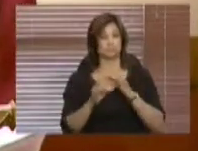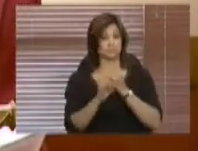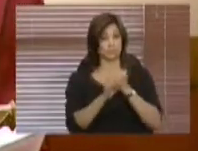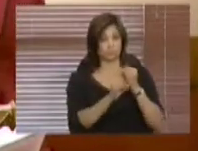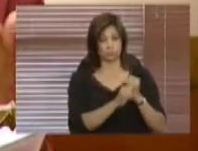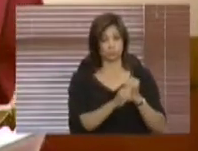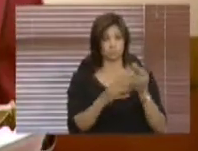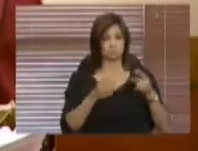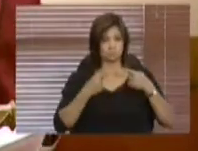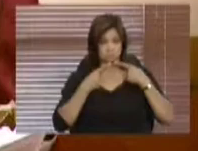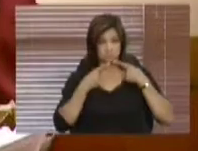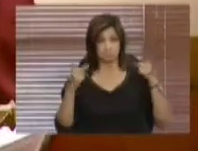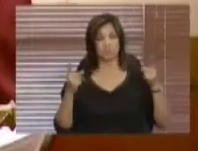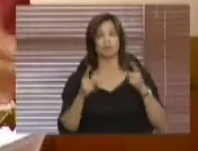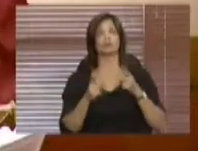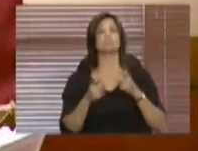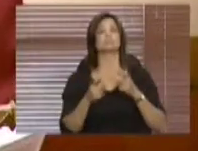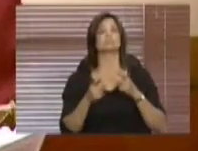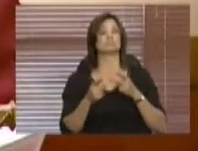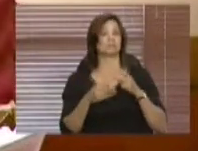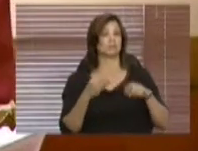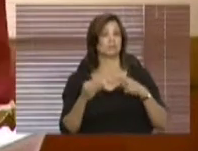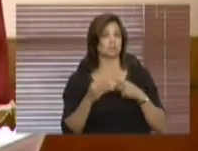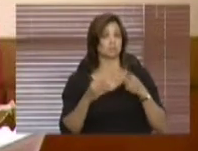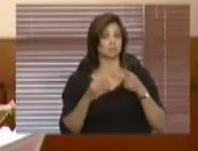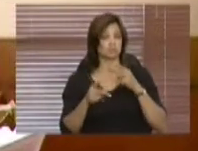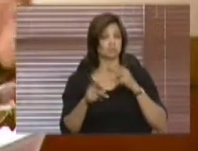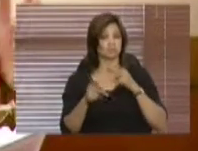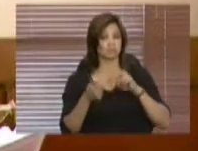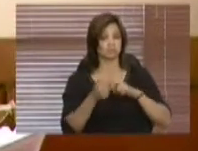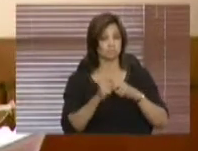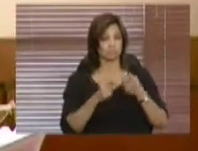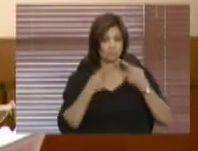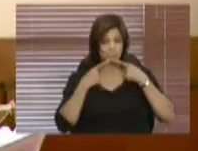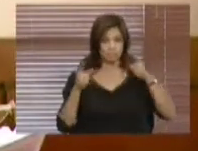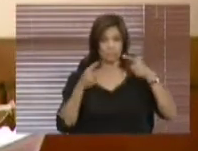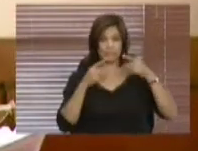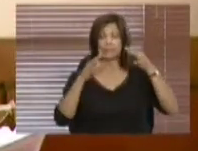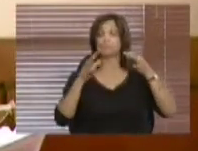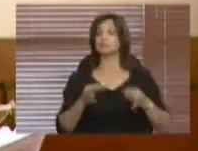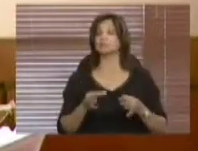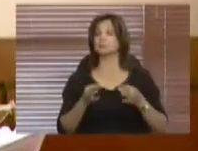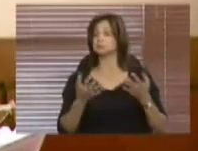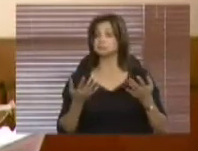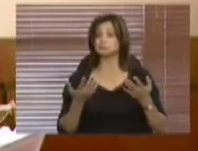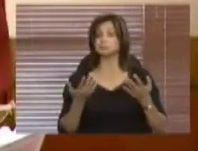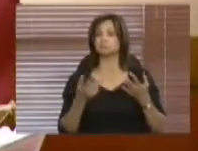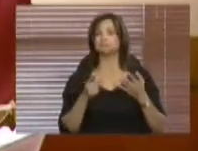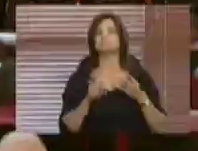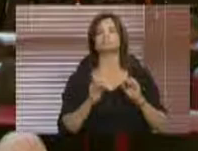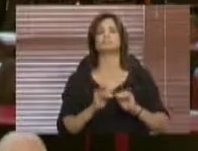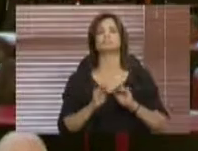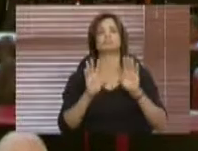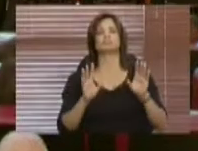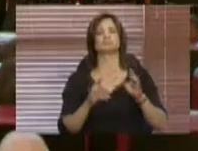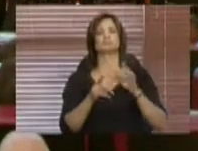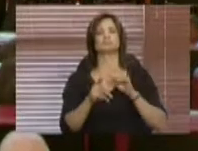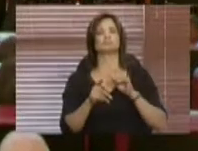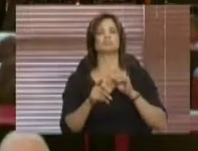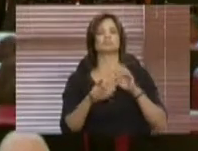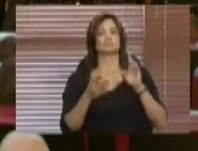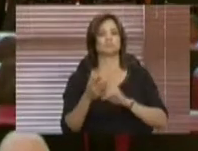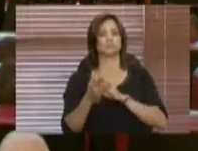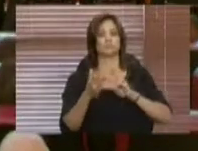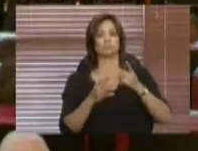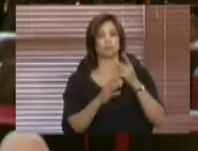entidades publicaron una retractación de sus infamias luego de publicada la decisión, quedando claro que su crítica no era un